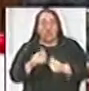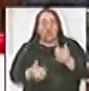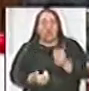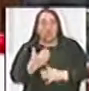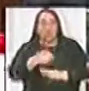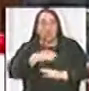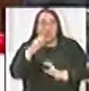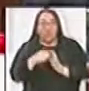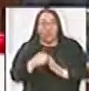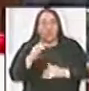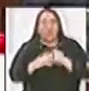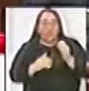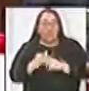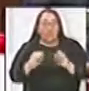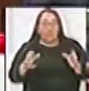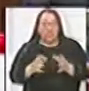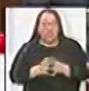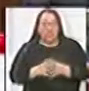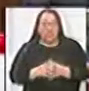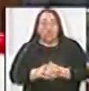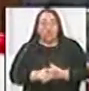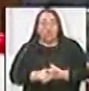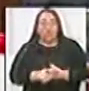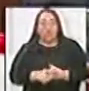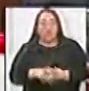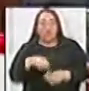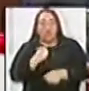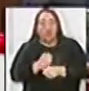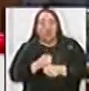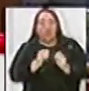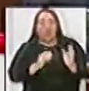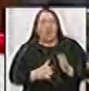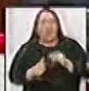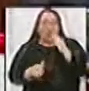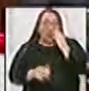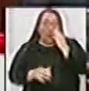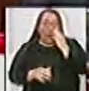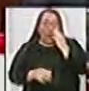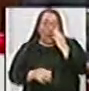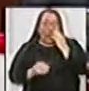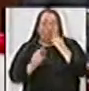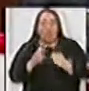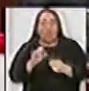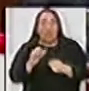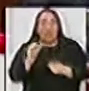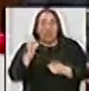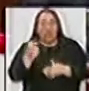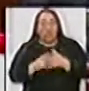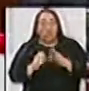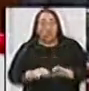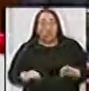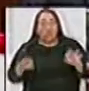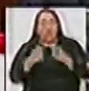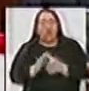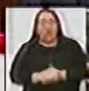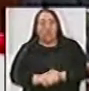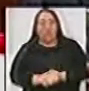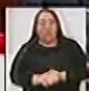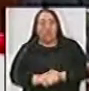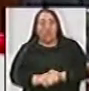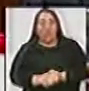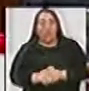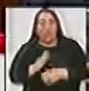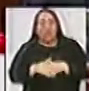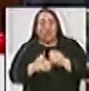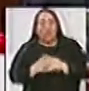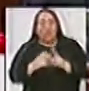nuevos proyectos de infraestructura estén articulados a los planes urbanos y a los planes viales. Y creemos que eso es fundamental, sobre